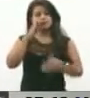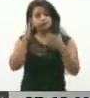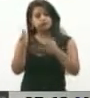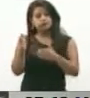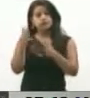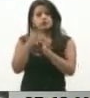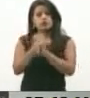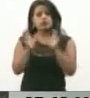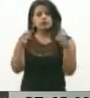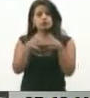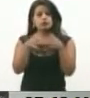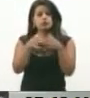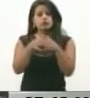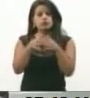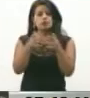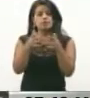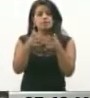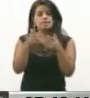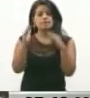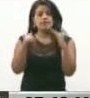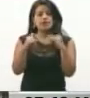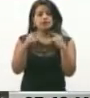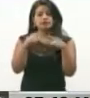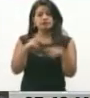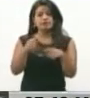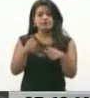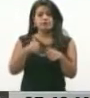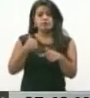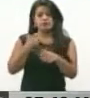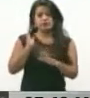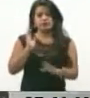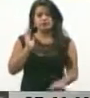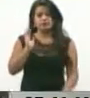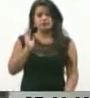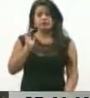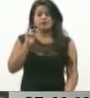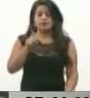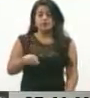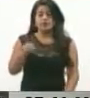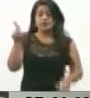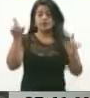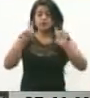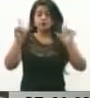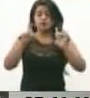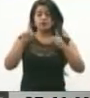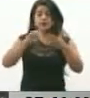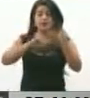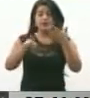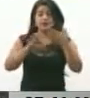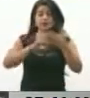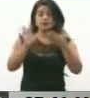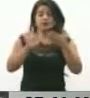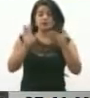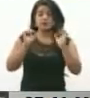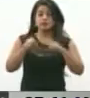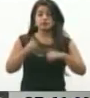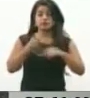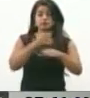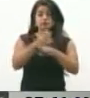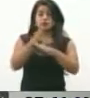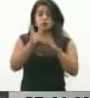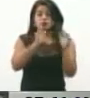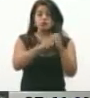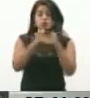en las clases menos favorecidas. Y precisamente la televisión digital ha ido a los sectores